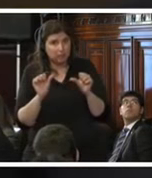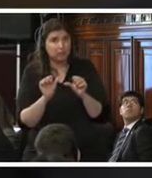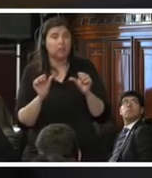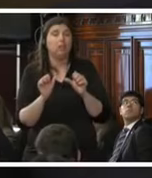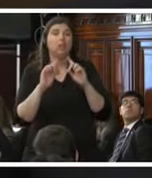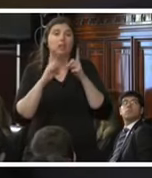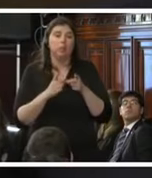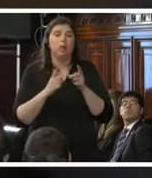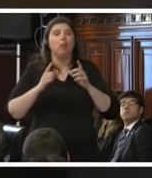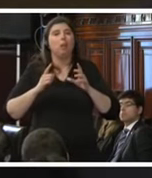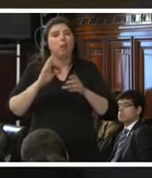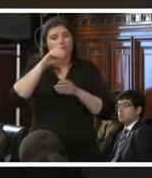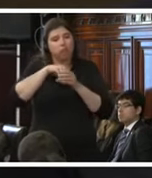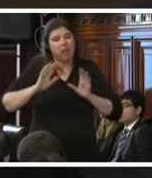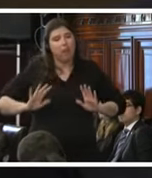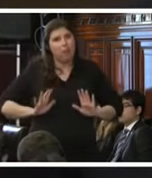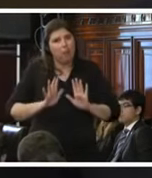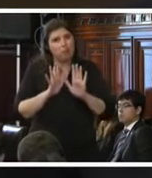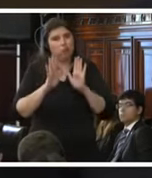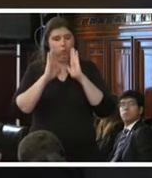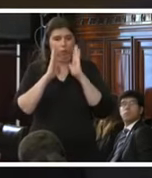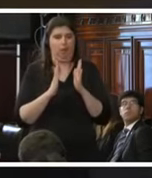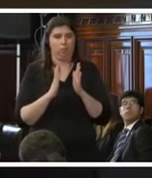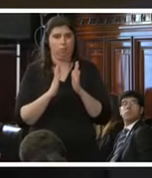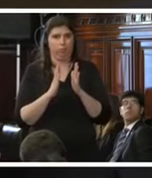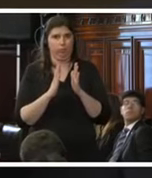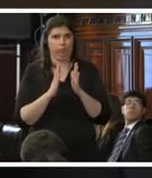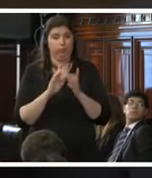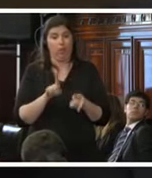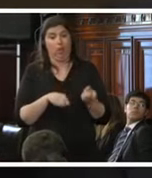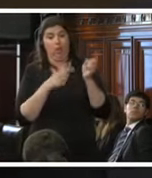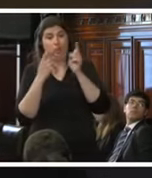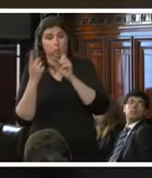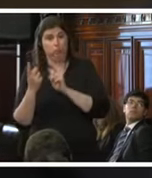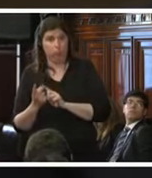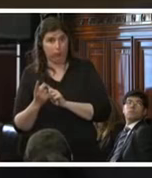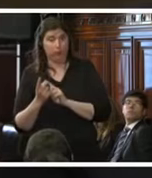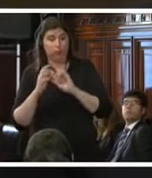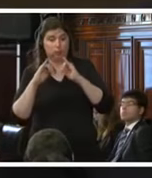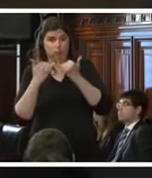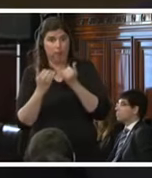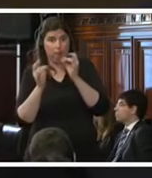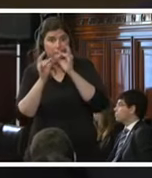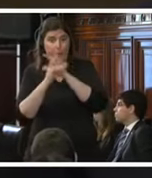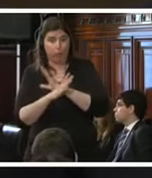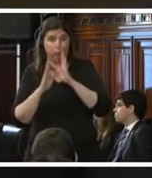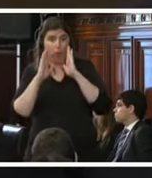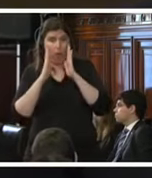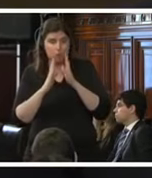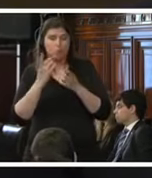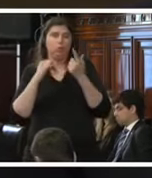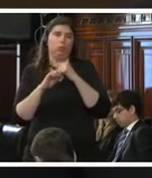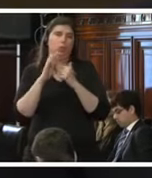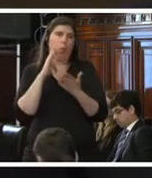la preparación del caso y luego, una vez que tenga estructurado el caso, lo presenta